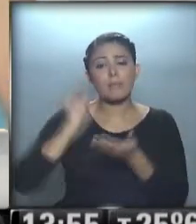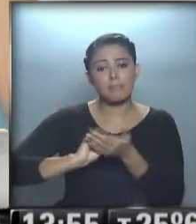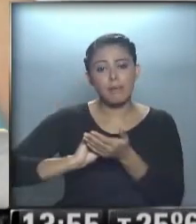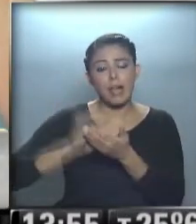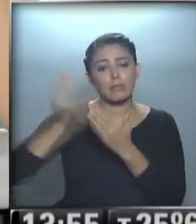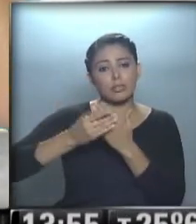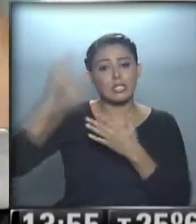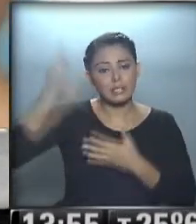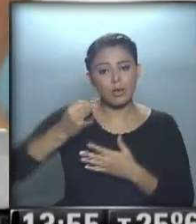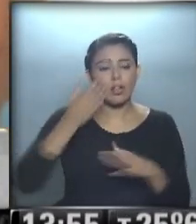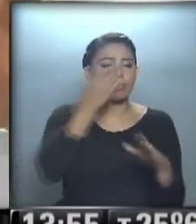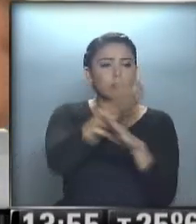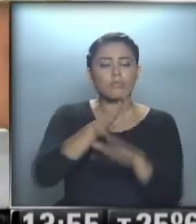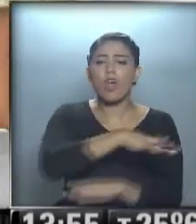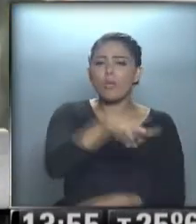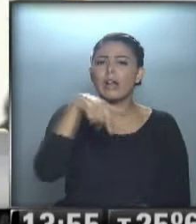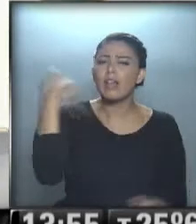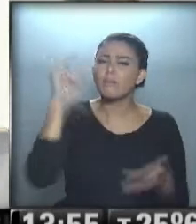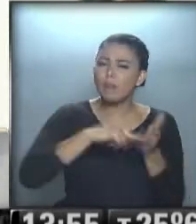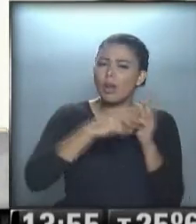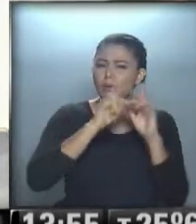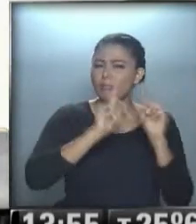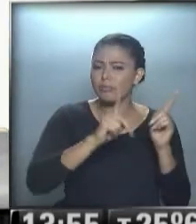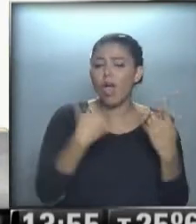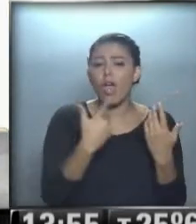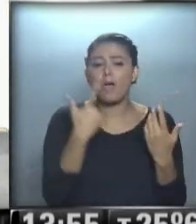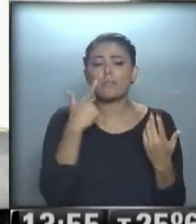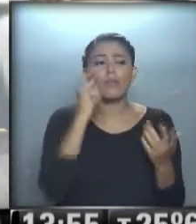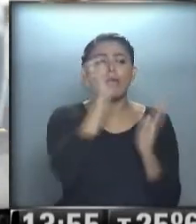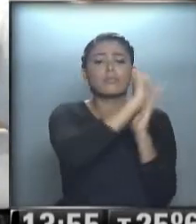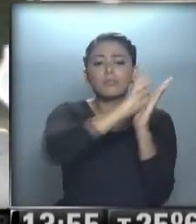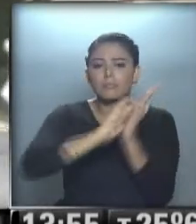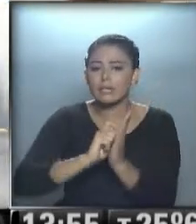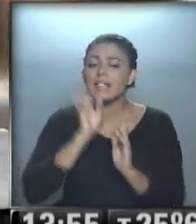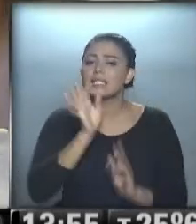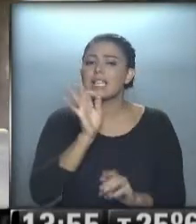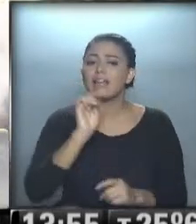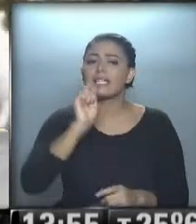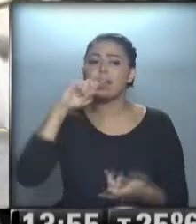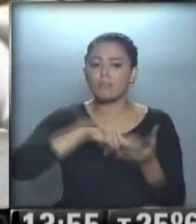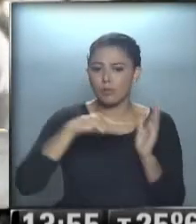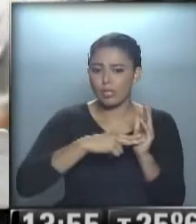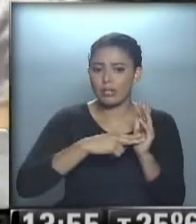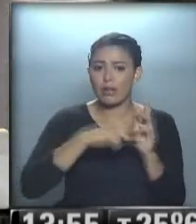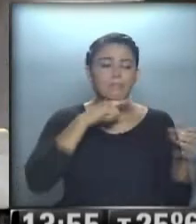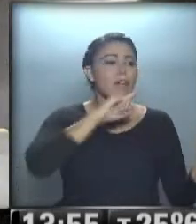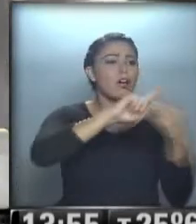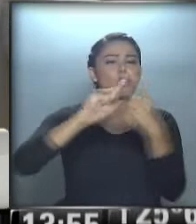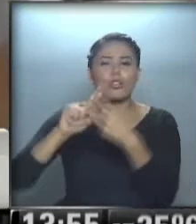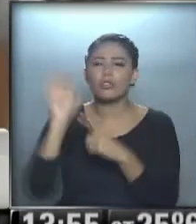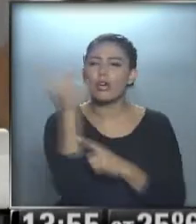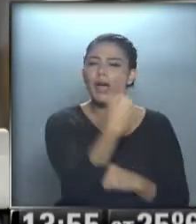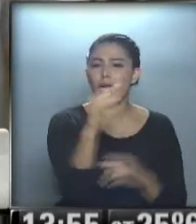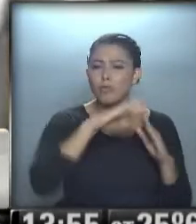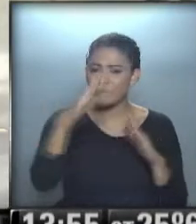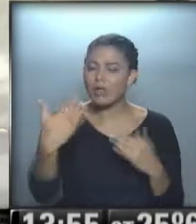recorrieron los puntos que continuaban con problemas para realizar un censo establecer contacto directo con los vecinos y así poder verificar con